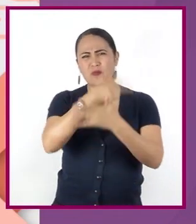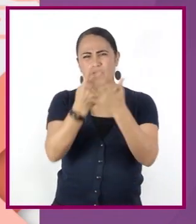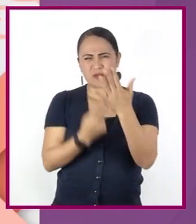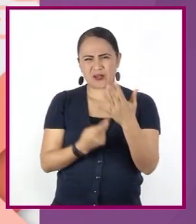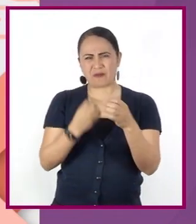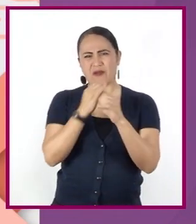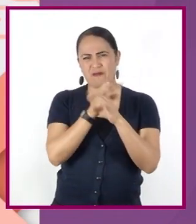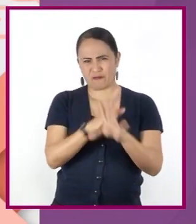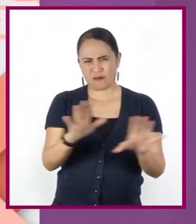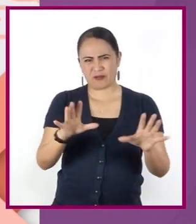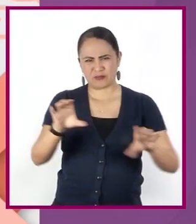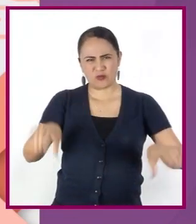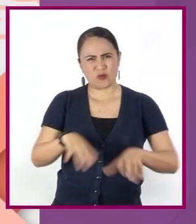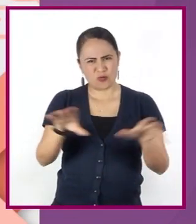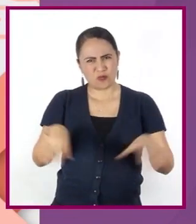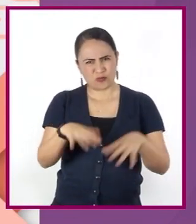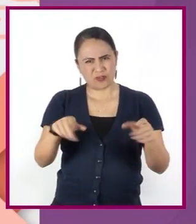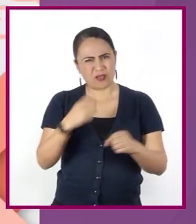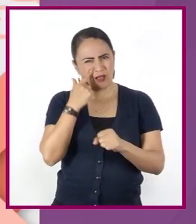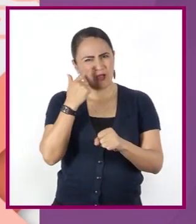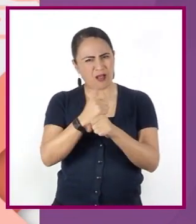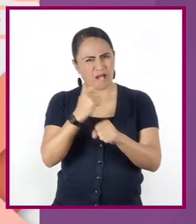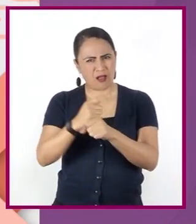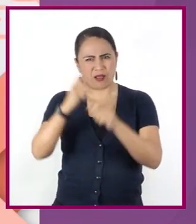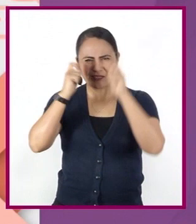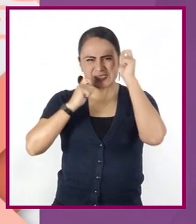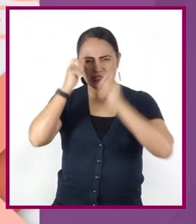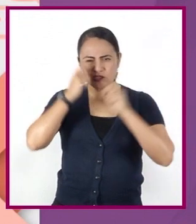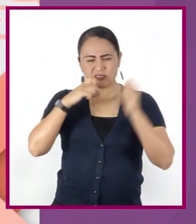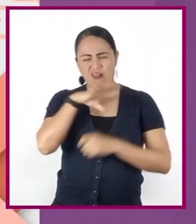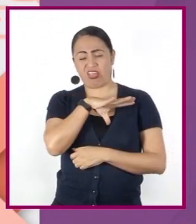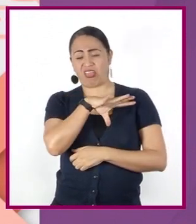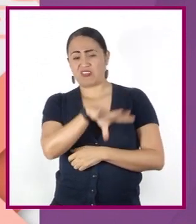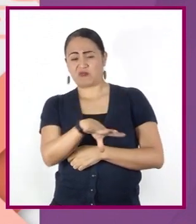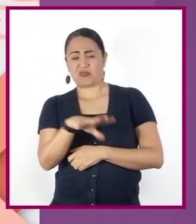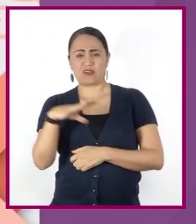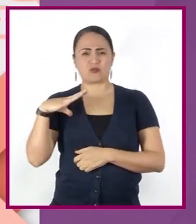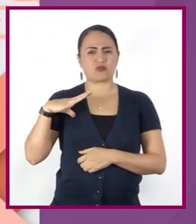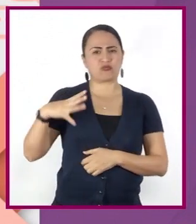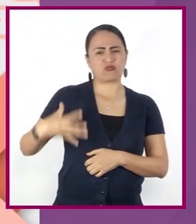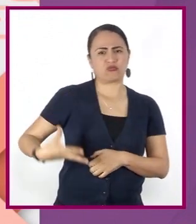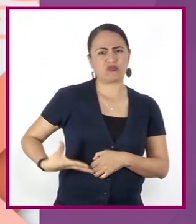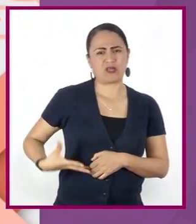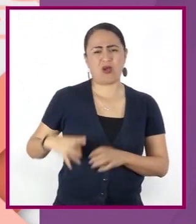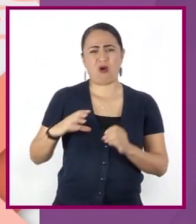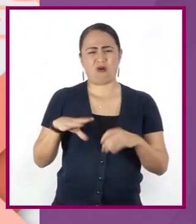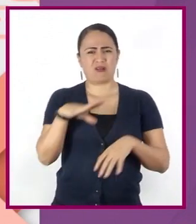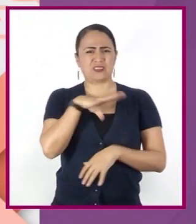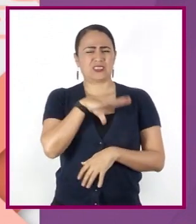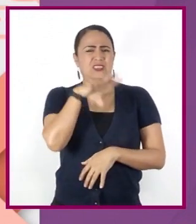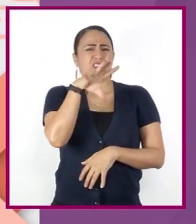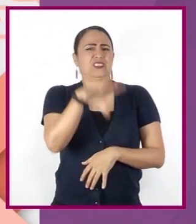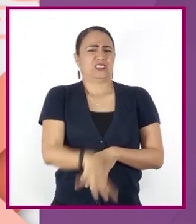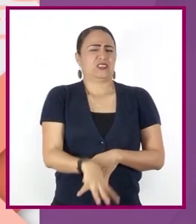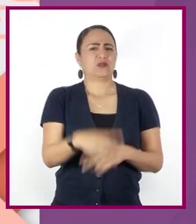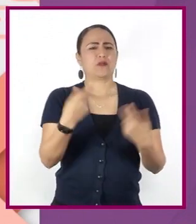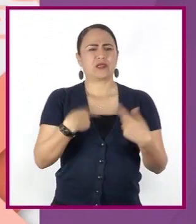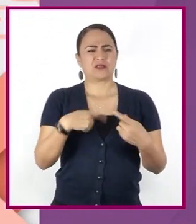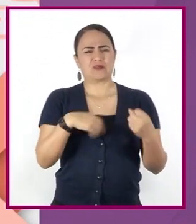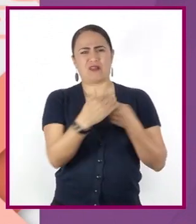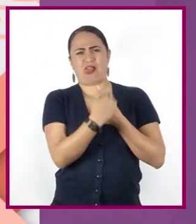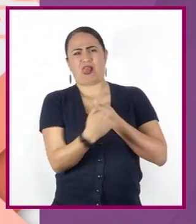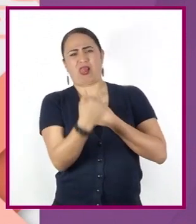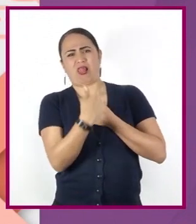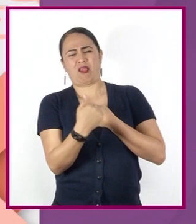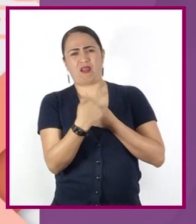que aprende a identificar gestos de desprecio, de arrogancia o de asco de un posible acosador, o